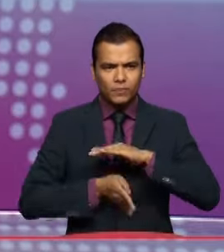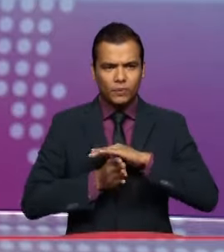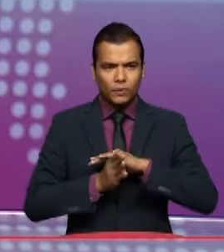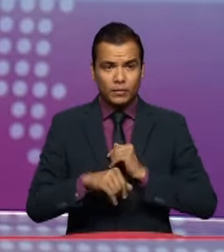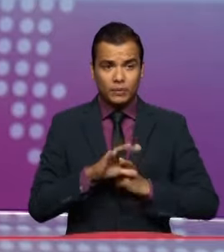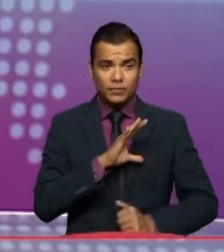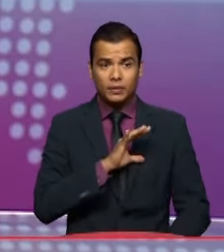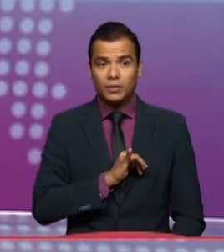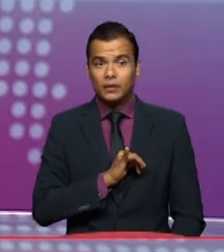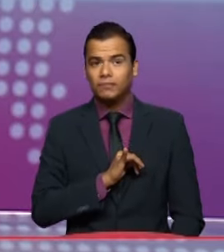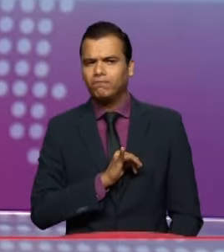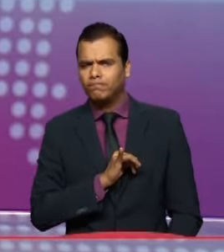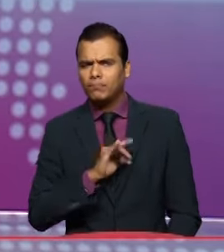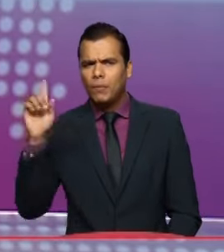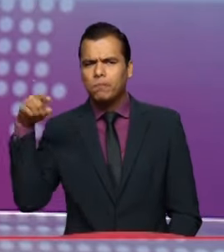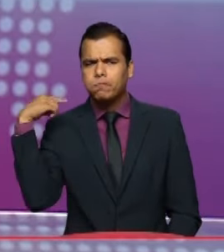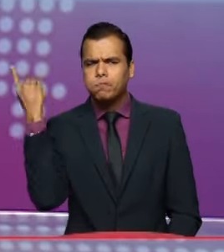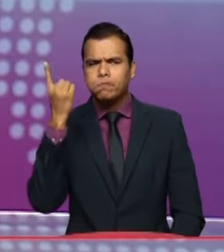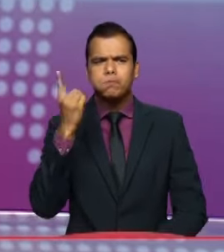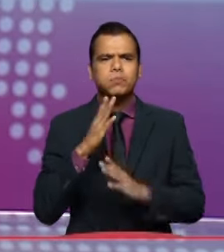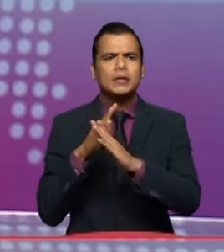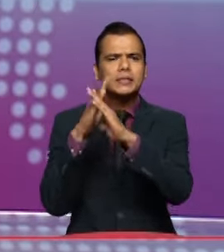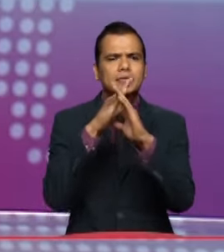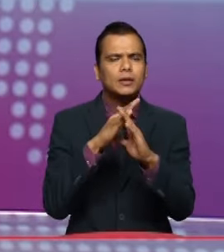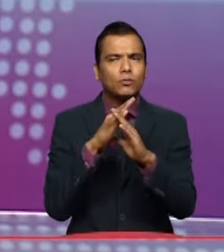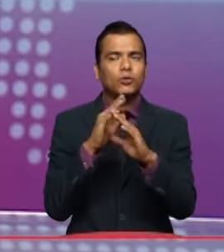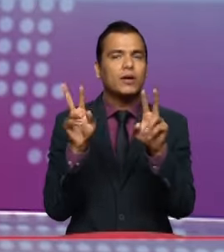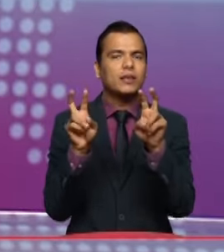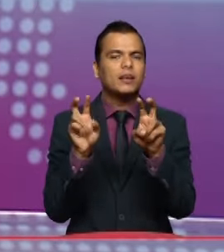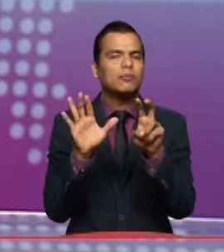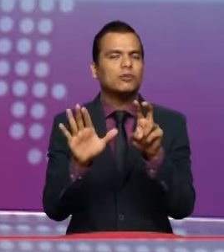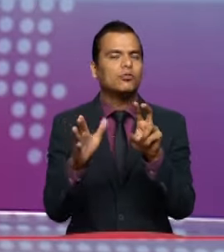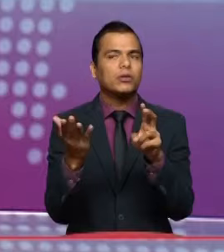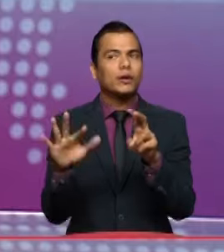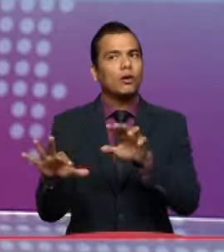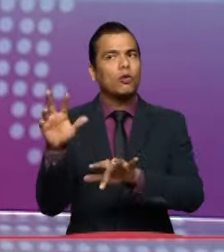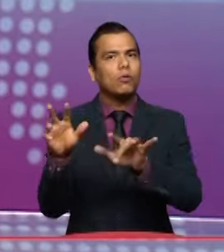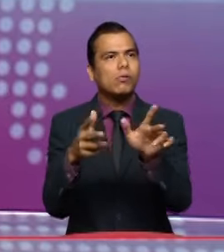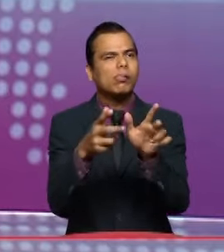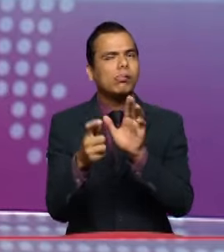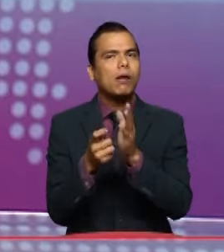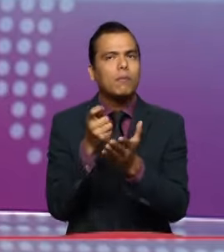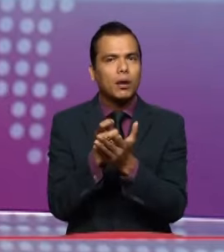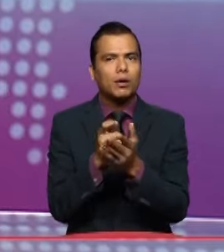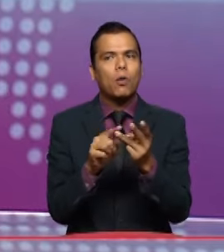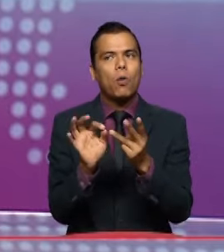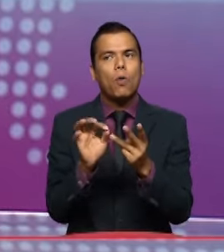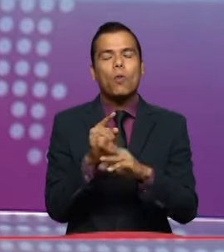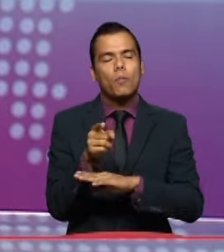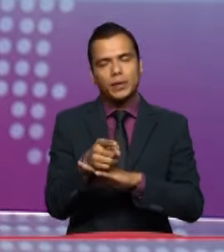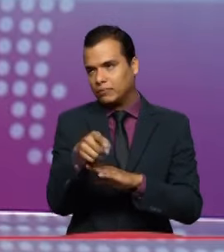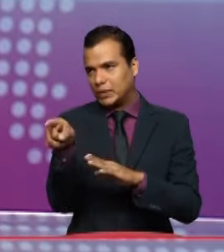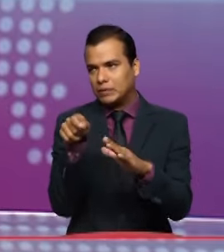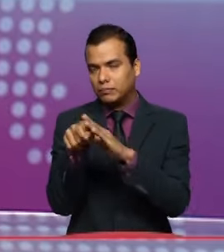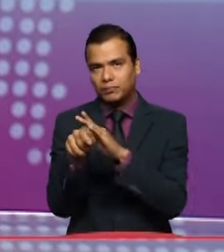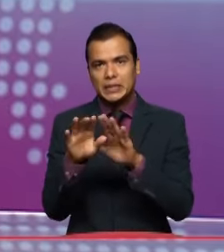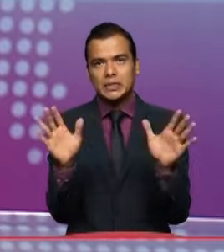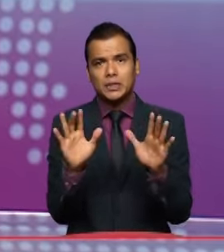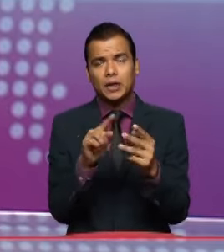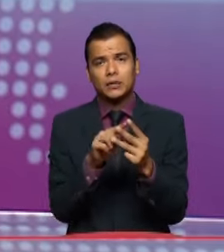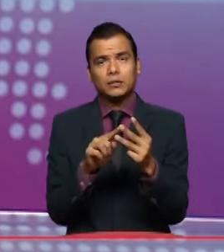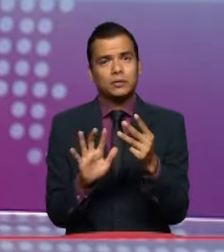En Cali, el dilema de la seguridad no se limita a delitos como hurto, extorsión y homicidios por sicariato. El fenómeno de las